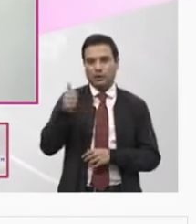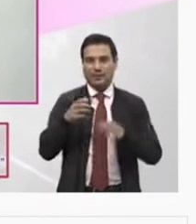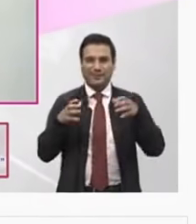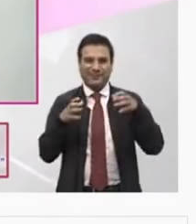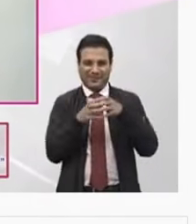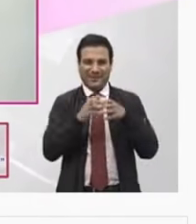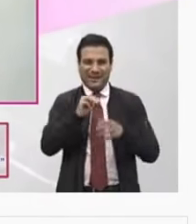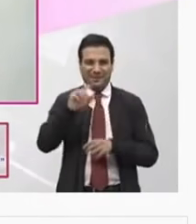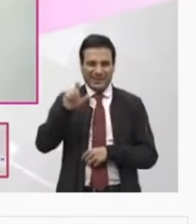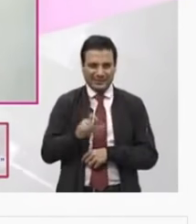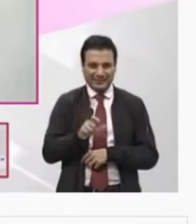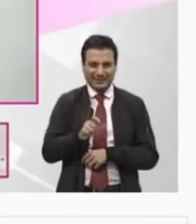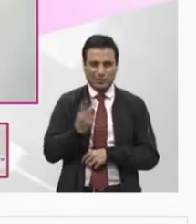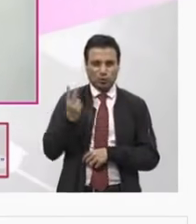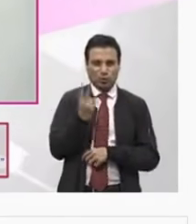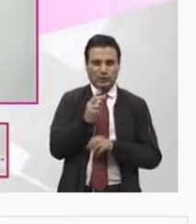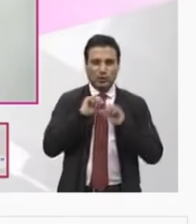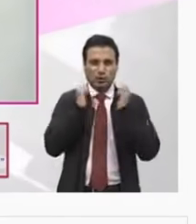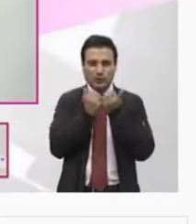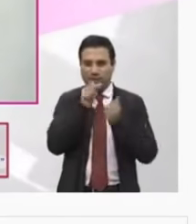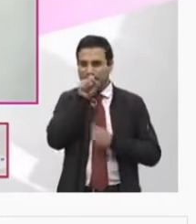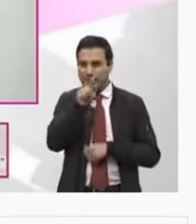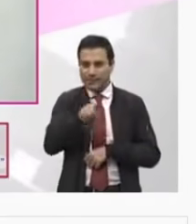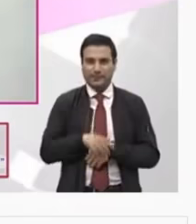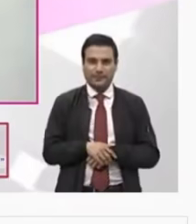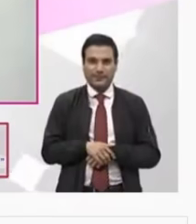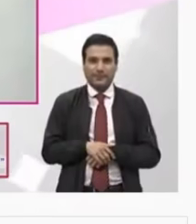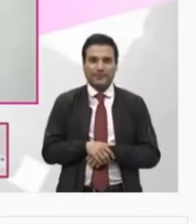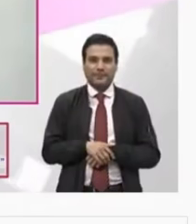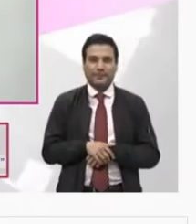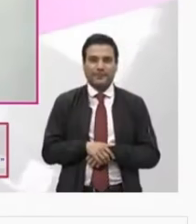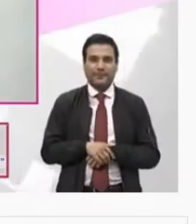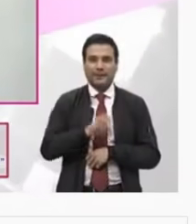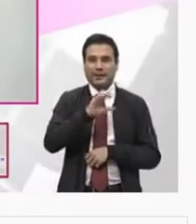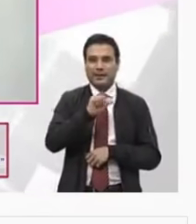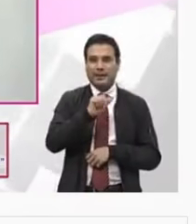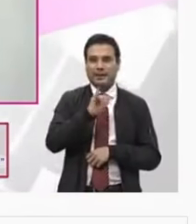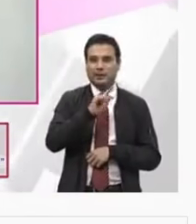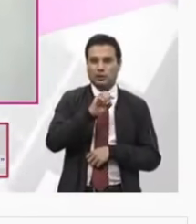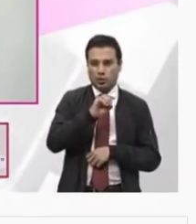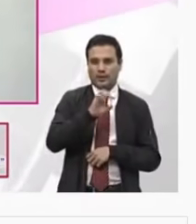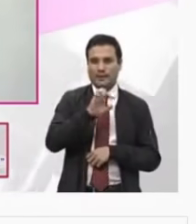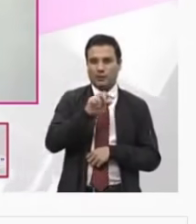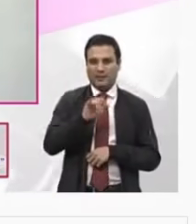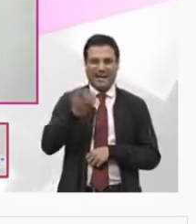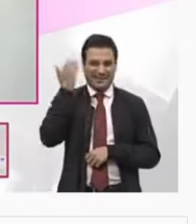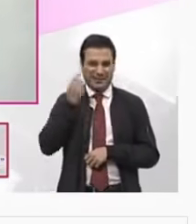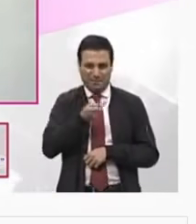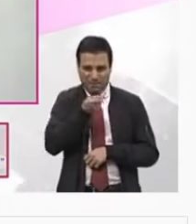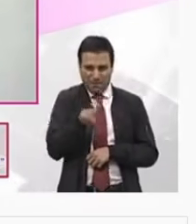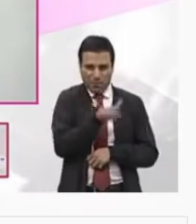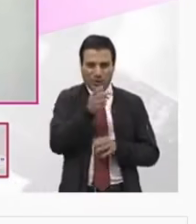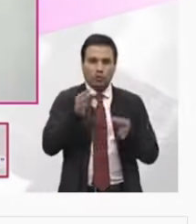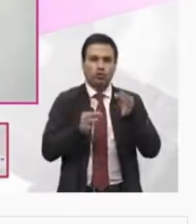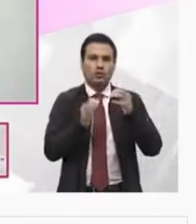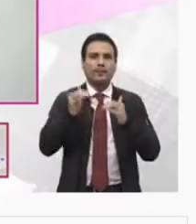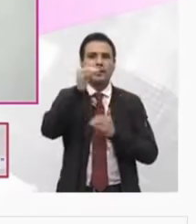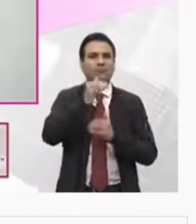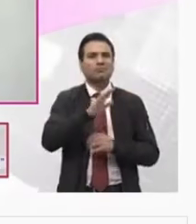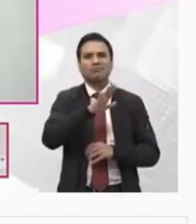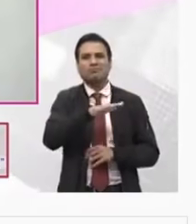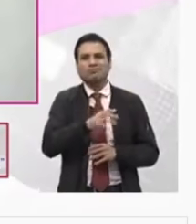y la activista de derechos humanos calicho esto fie le preguntaron a la suprema corte cuáles eran los